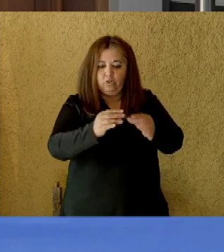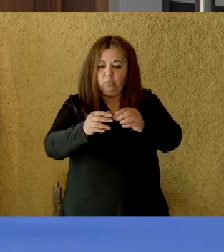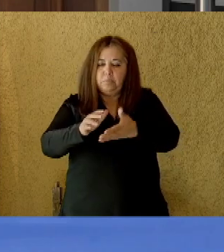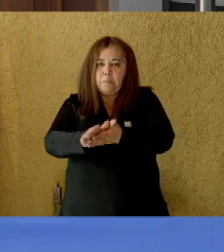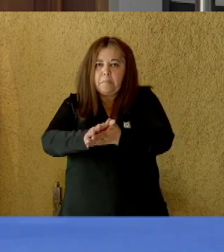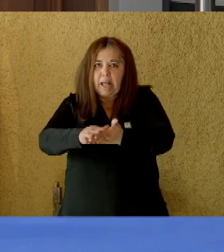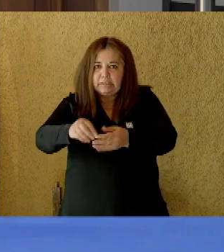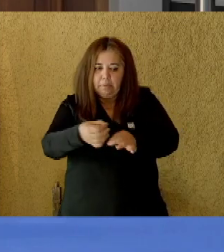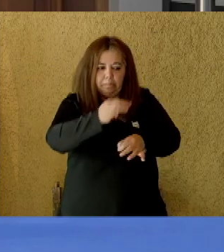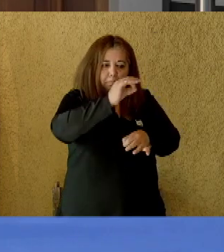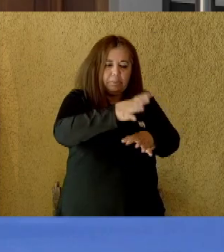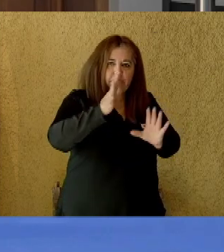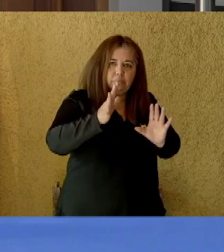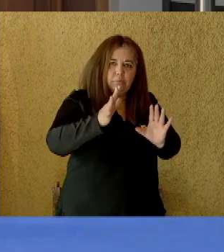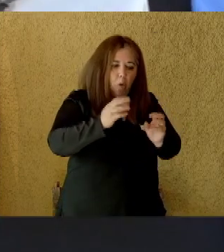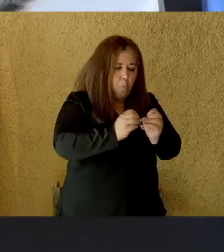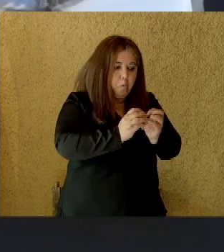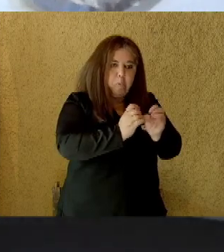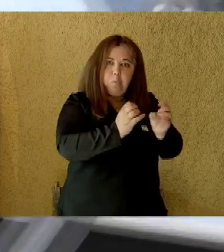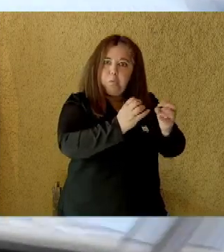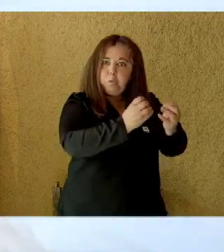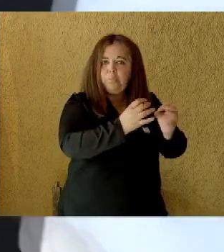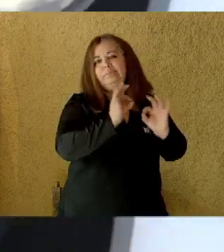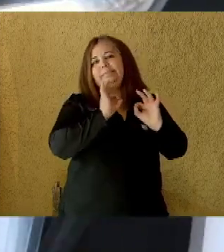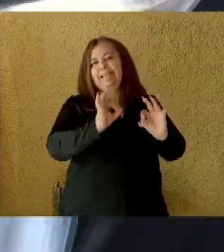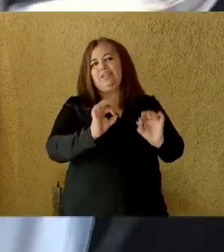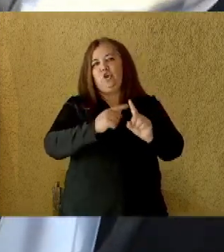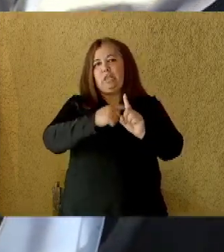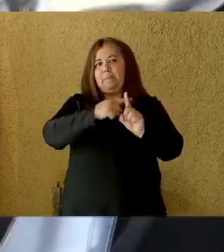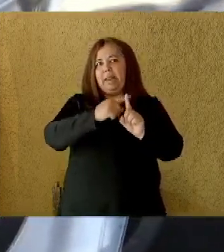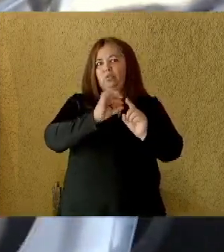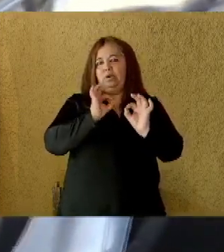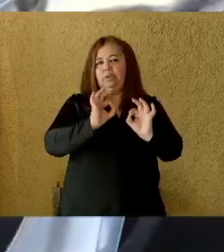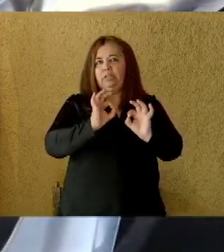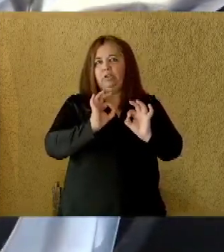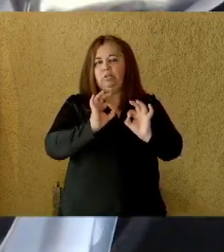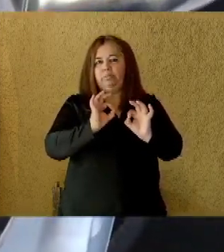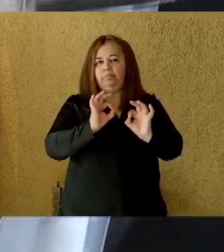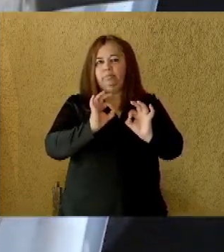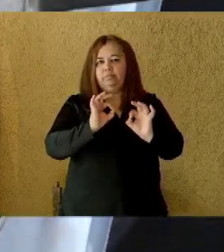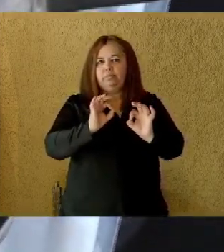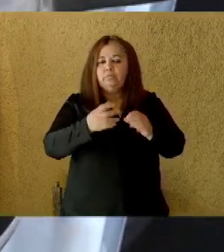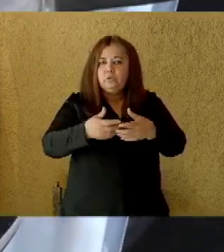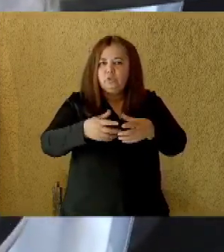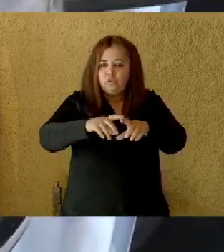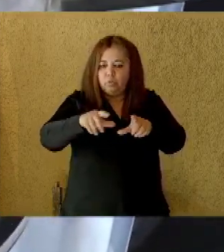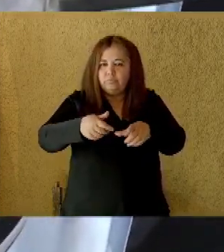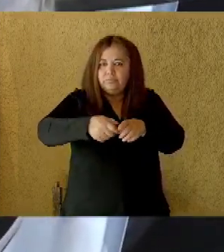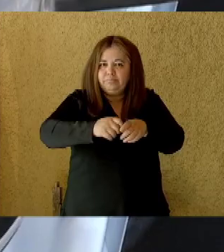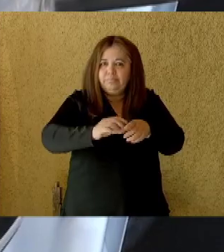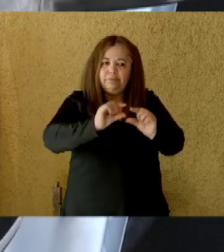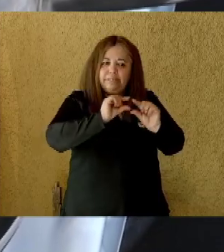sé que esa temperatura está lista para freír. La burbujita para freír tiene que ser chiquita para que no me lo arrebate y